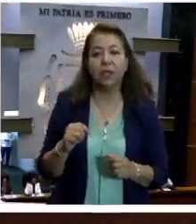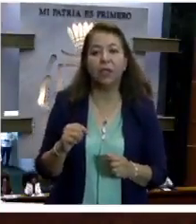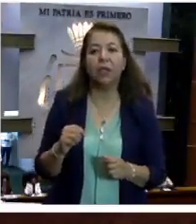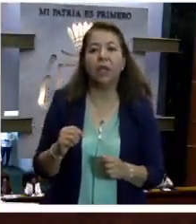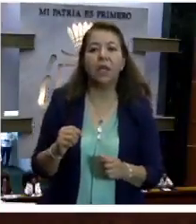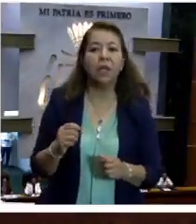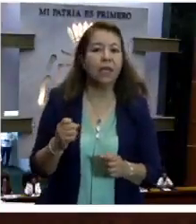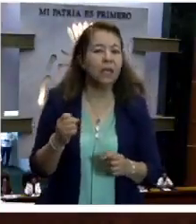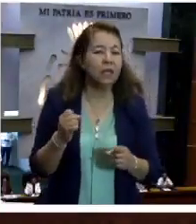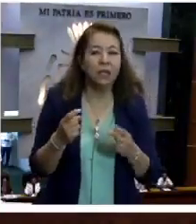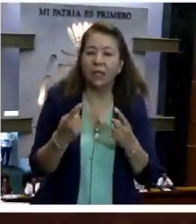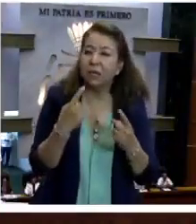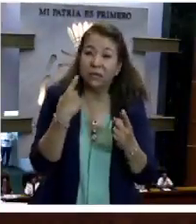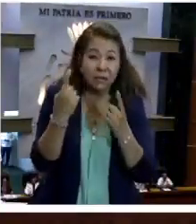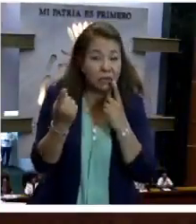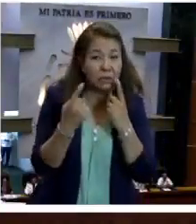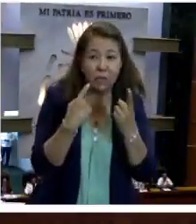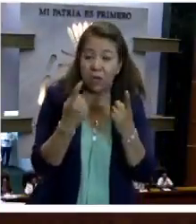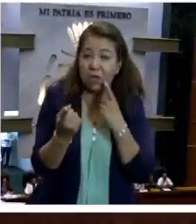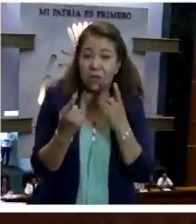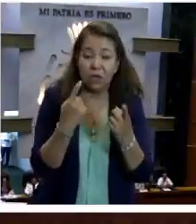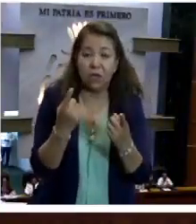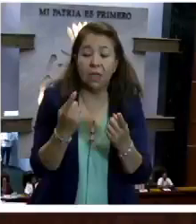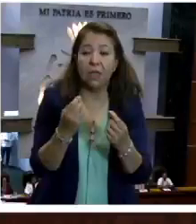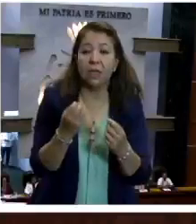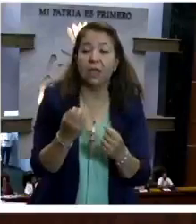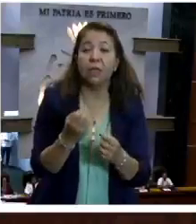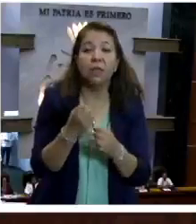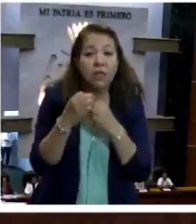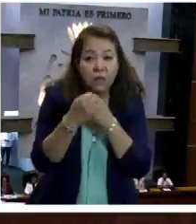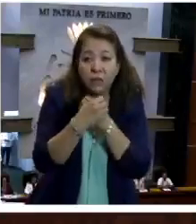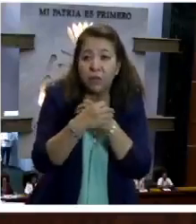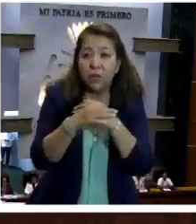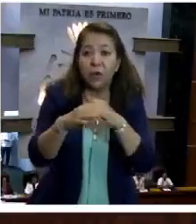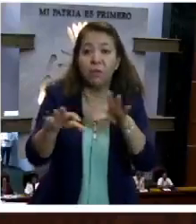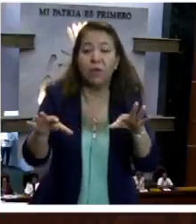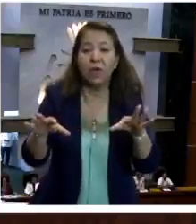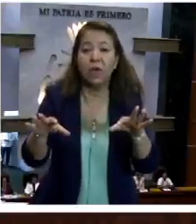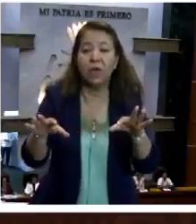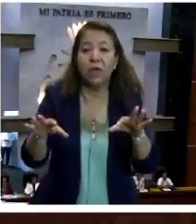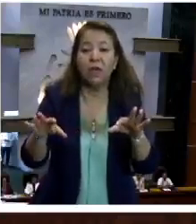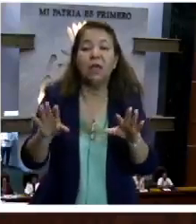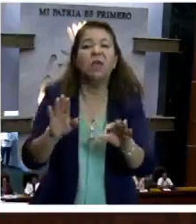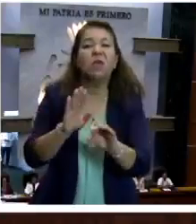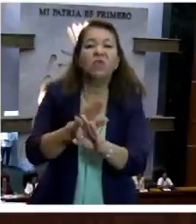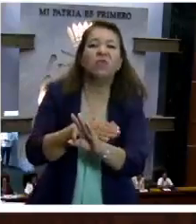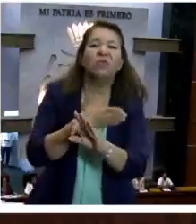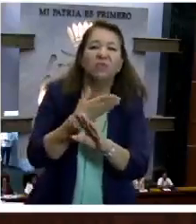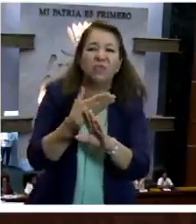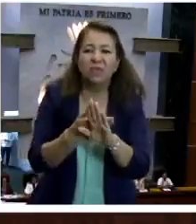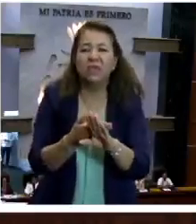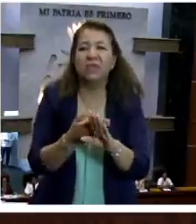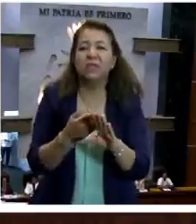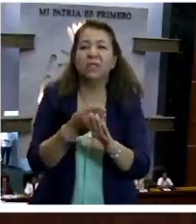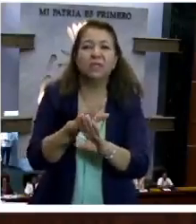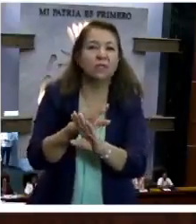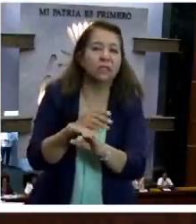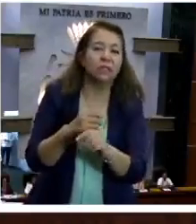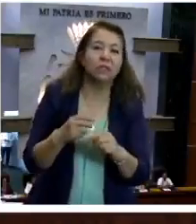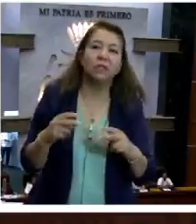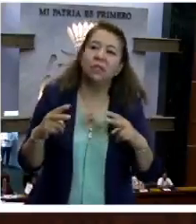campaña para combatir el bullying, para